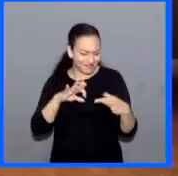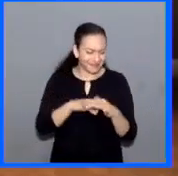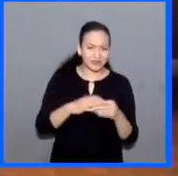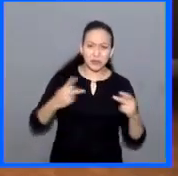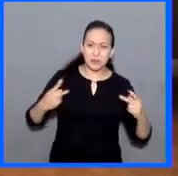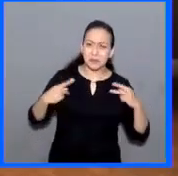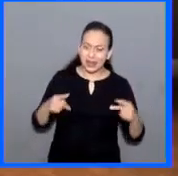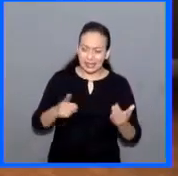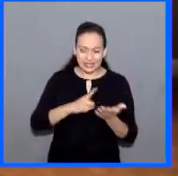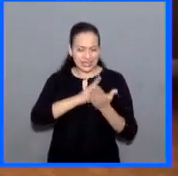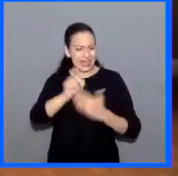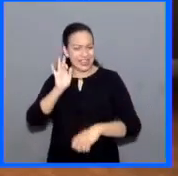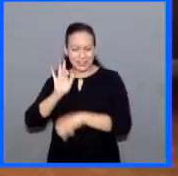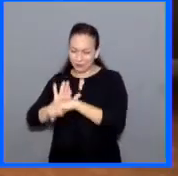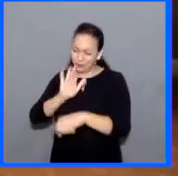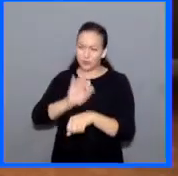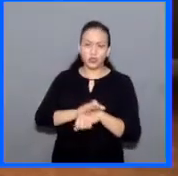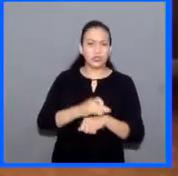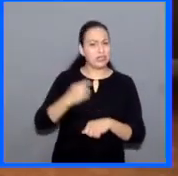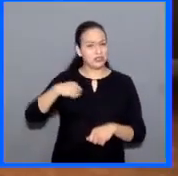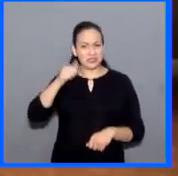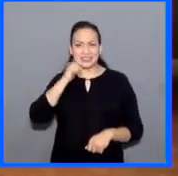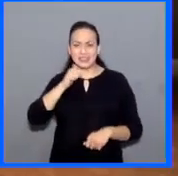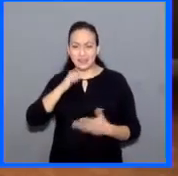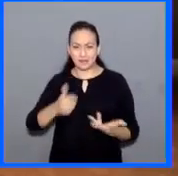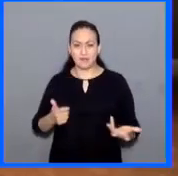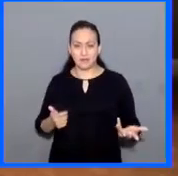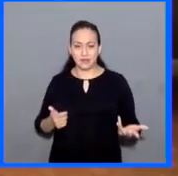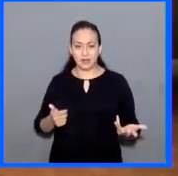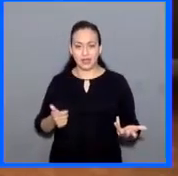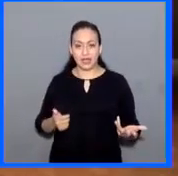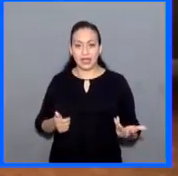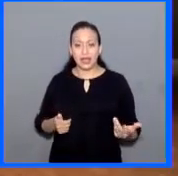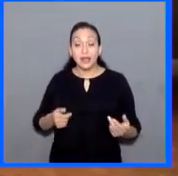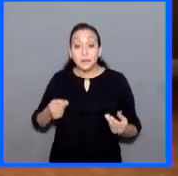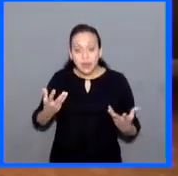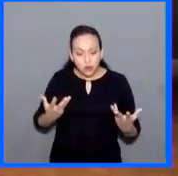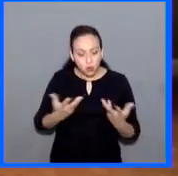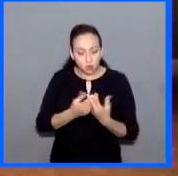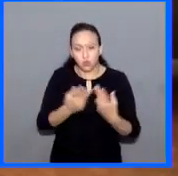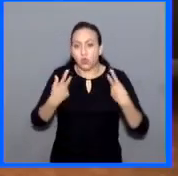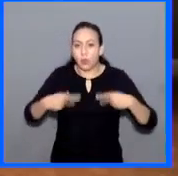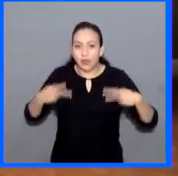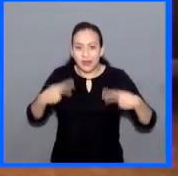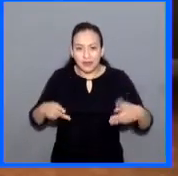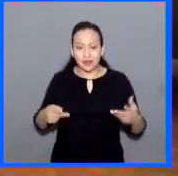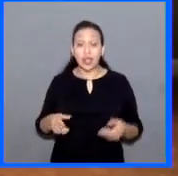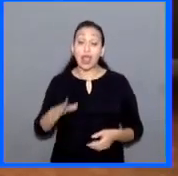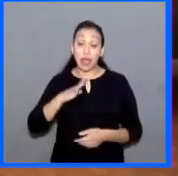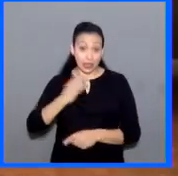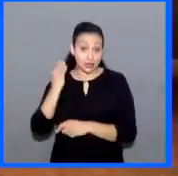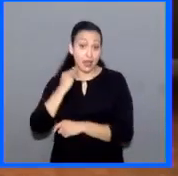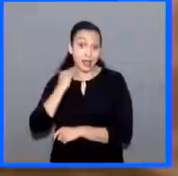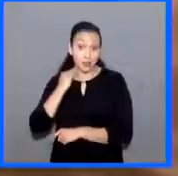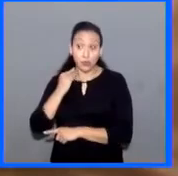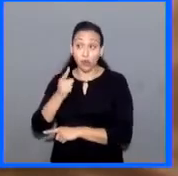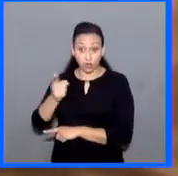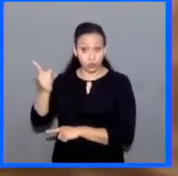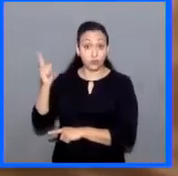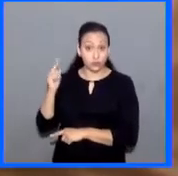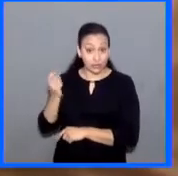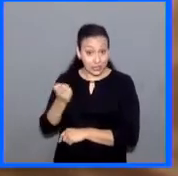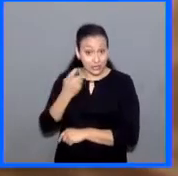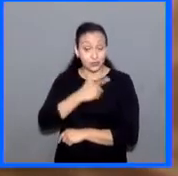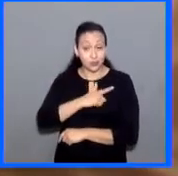realidad y a la vida material de la gente. Hay abogados que les gusta mucho eso, pero yo creo que es